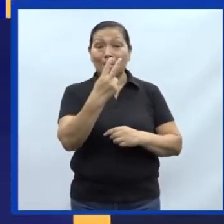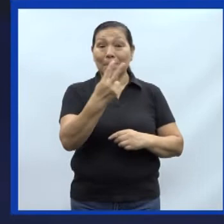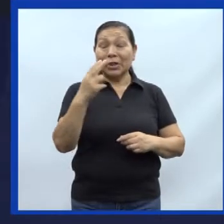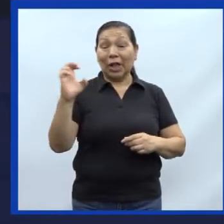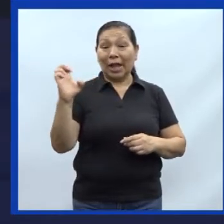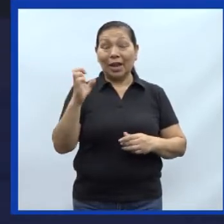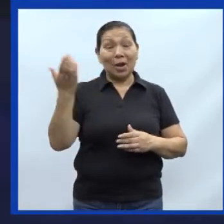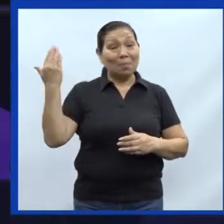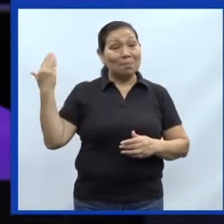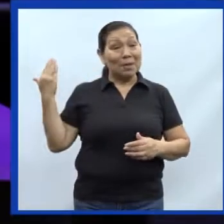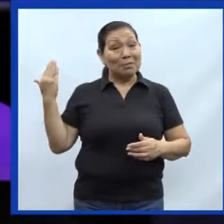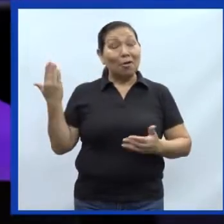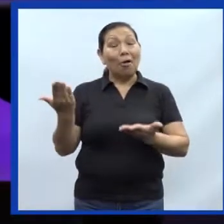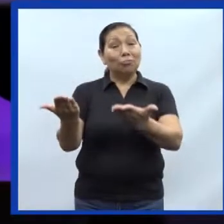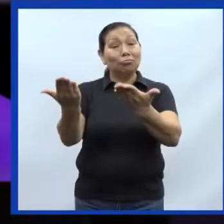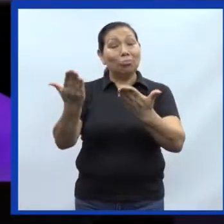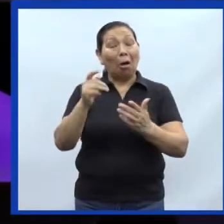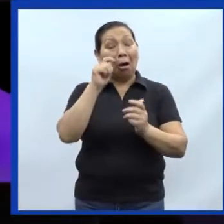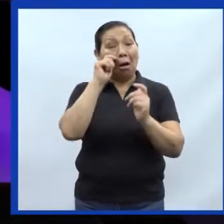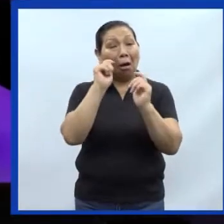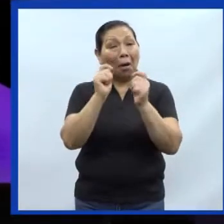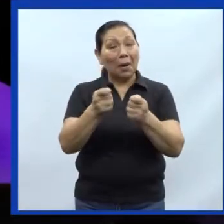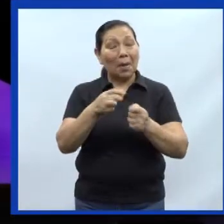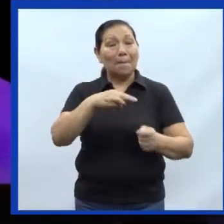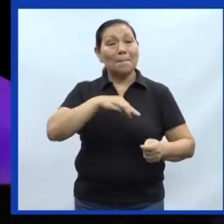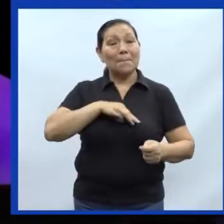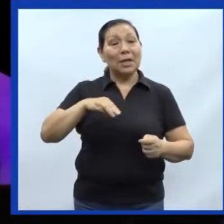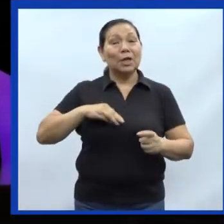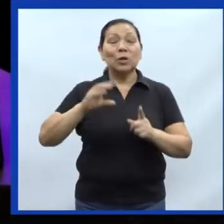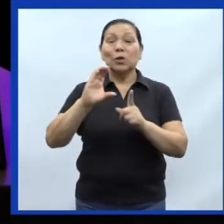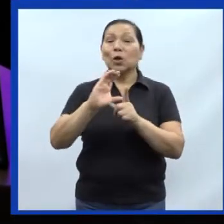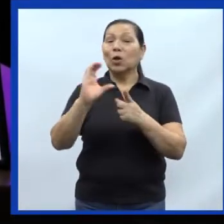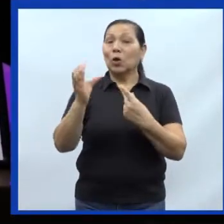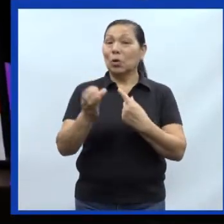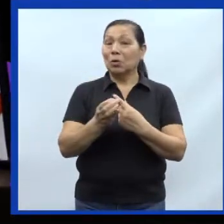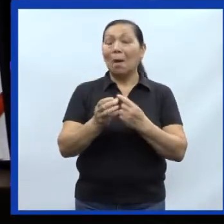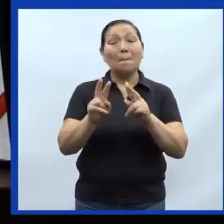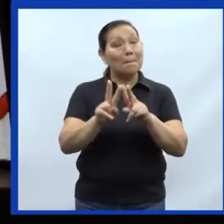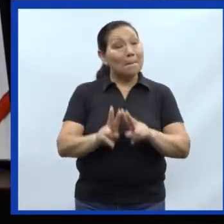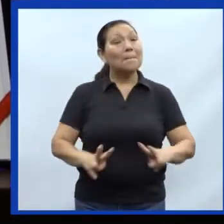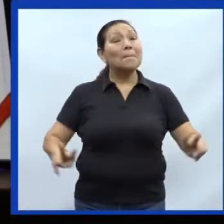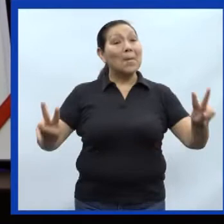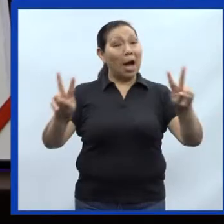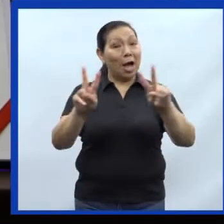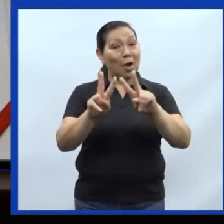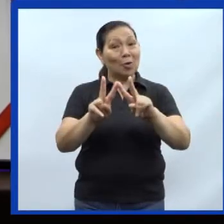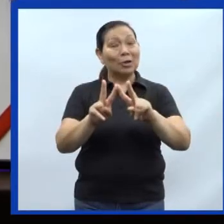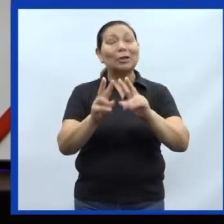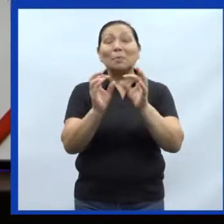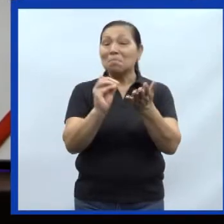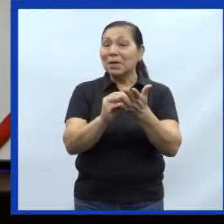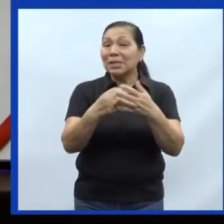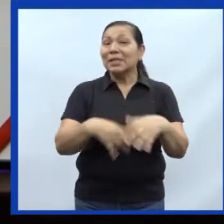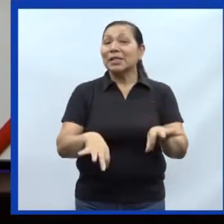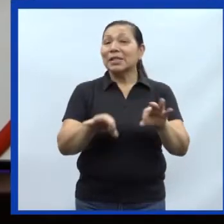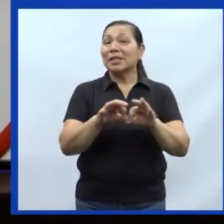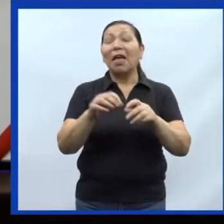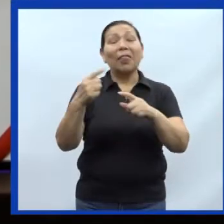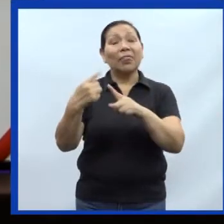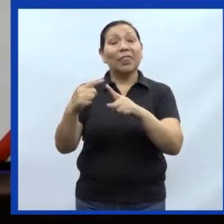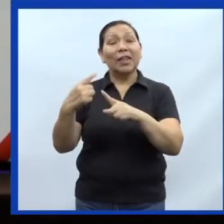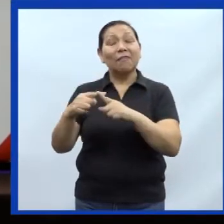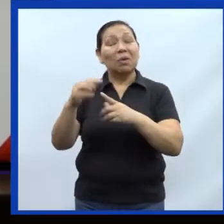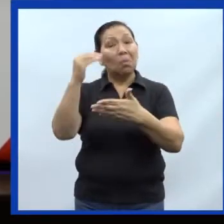22 de enero pasado, recibió el reconocimiento del Ministerio de Cultura por revalorar el uso de las lenguas originarias en los